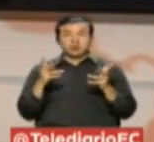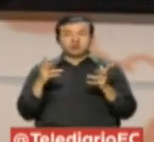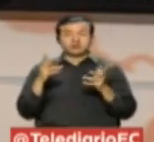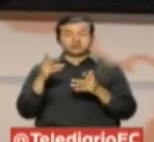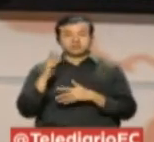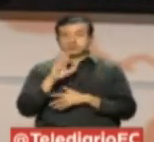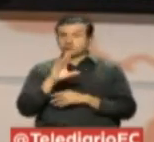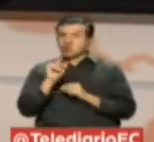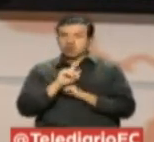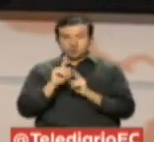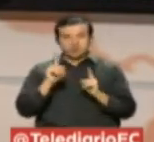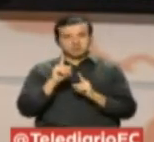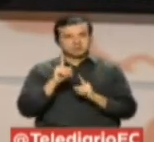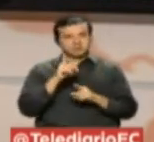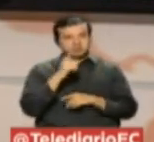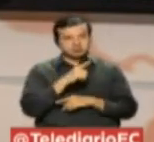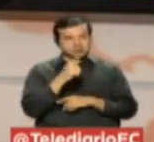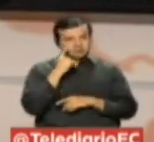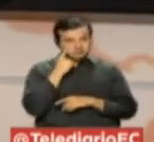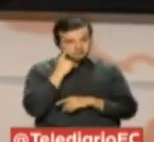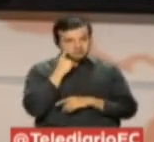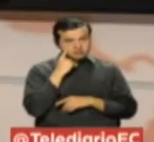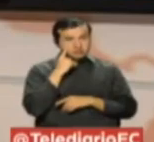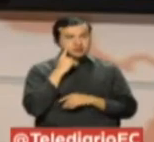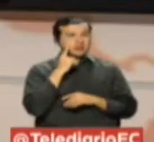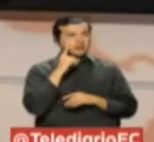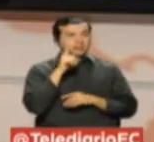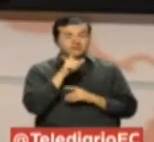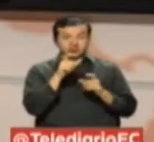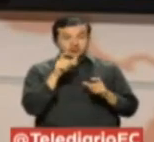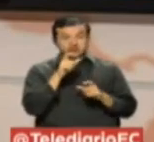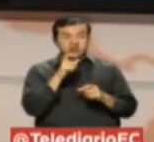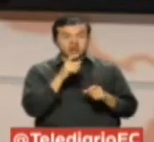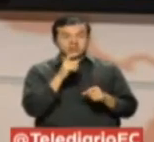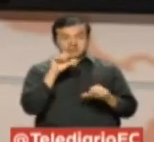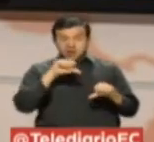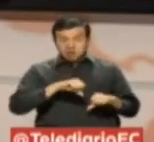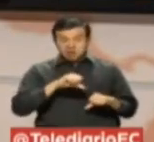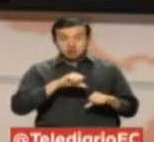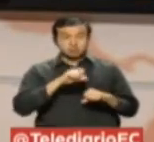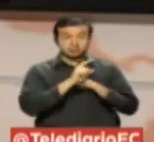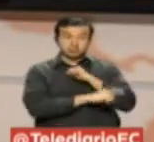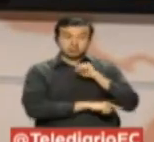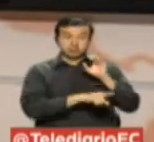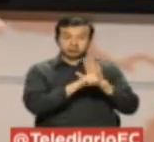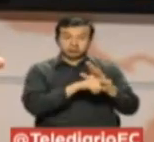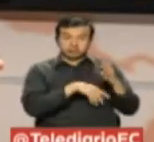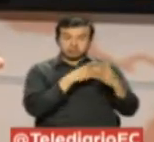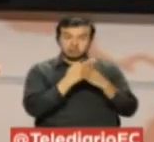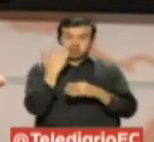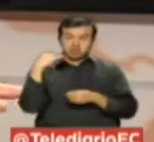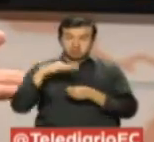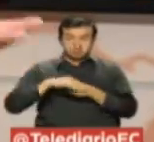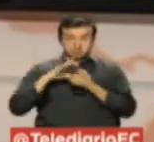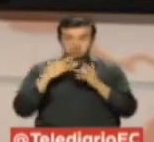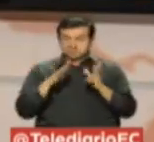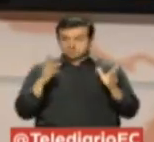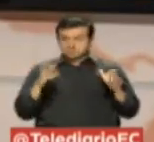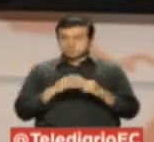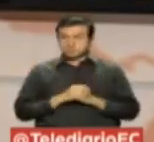cuando se abusa están está el código integral penal el código civil sin embargo no tuve los votos en su momento